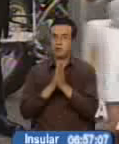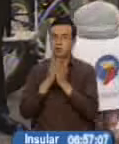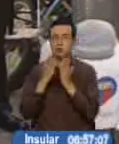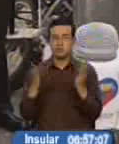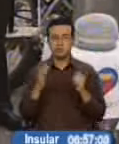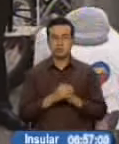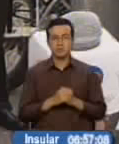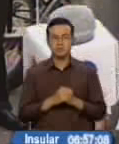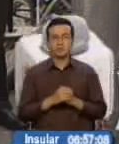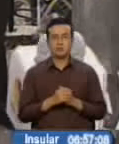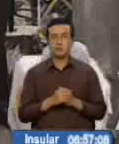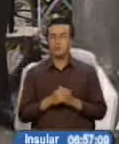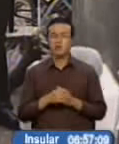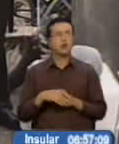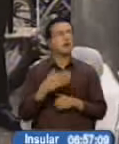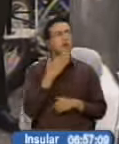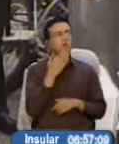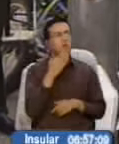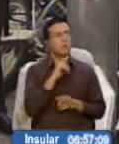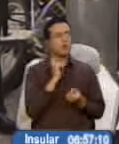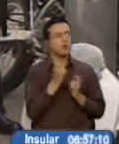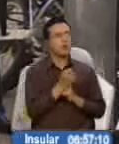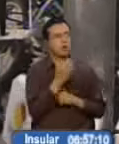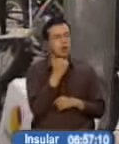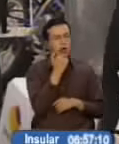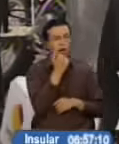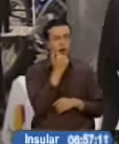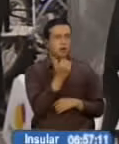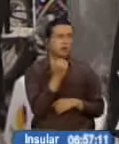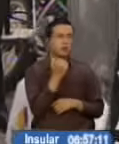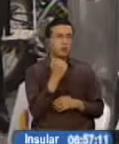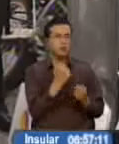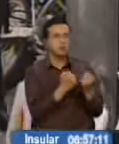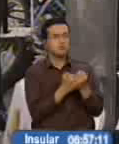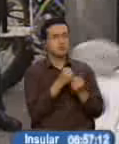oportunidades. ¿Qué es lo que puede cambiarle la historia al partido? Claro, a